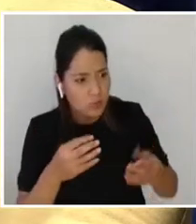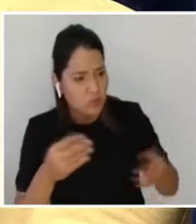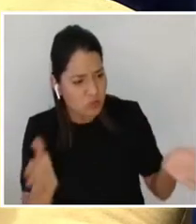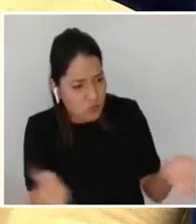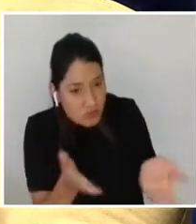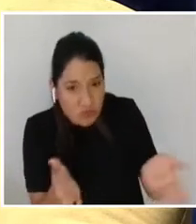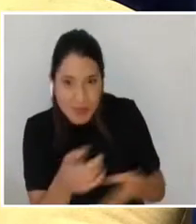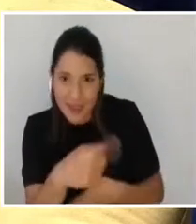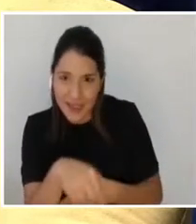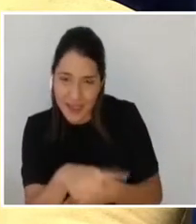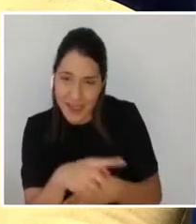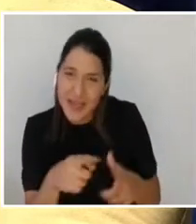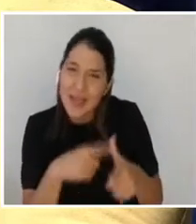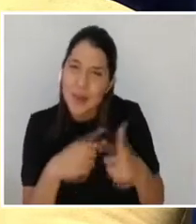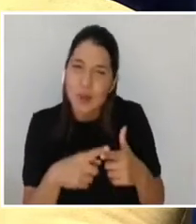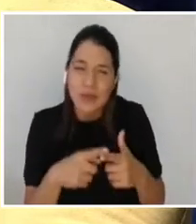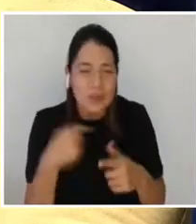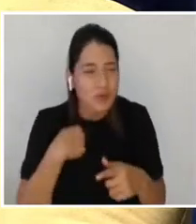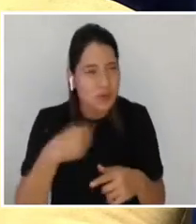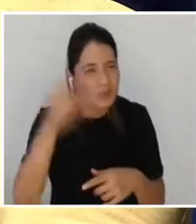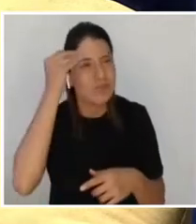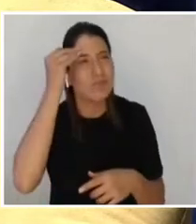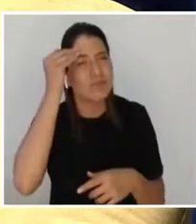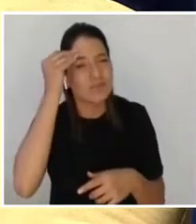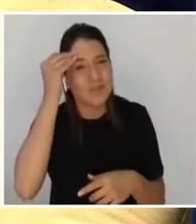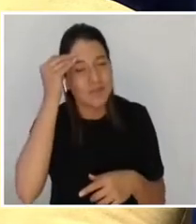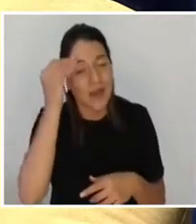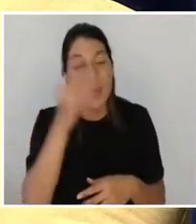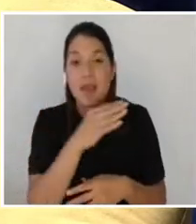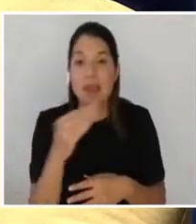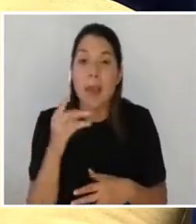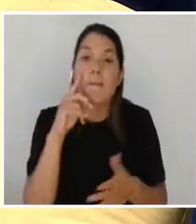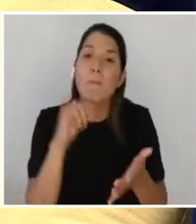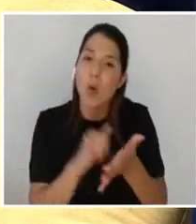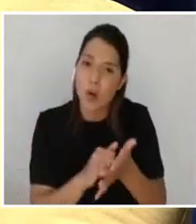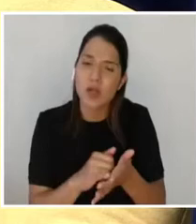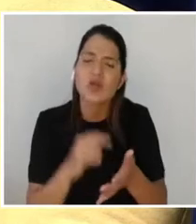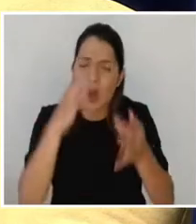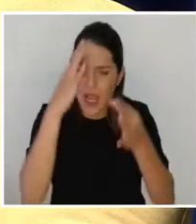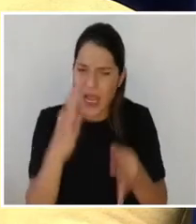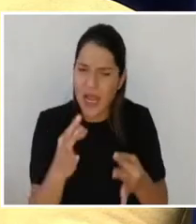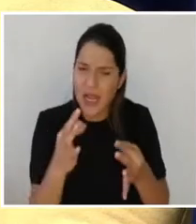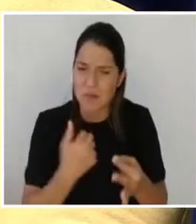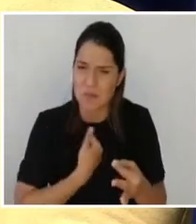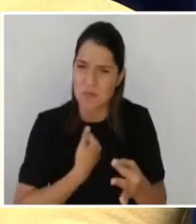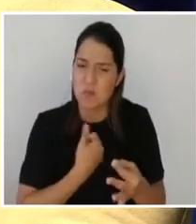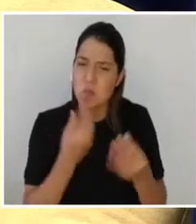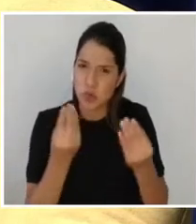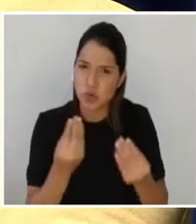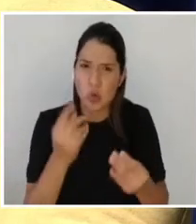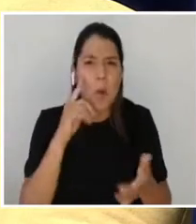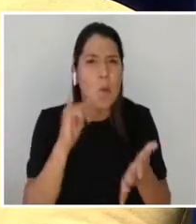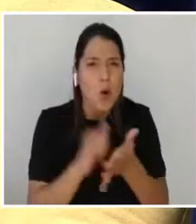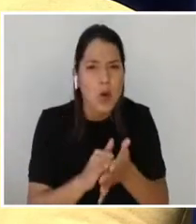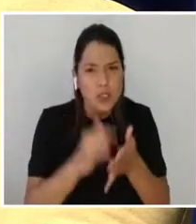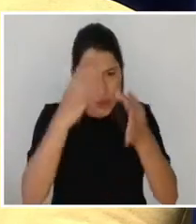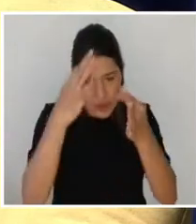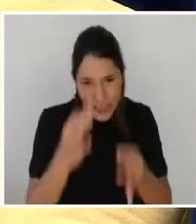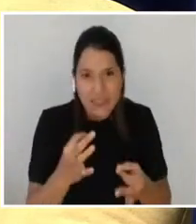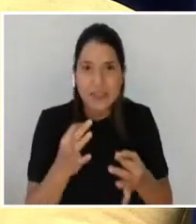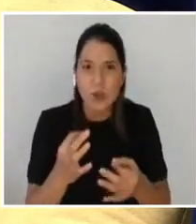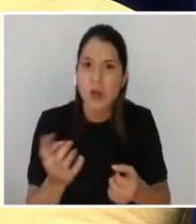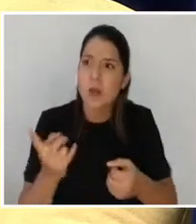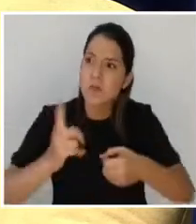palabras se quedaron mucho en mi cabeza, y por eso fue que me la creí mucho. Por eso fue que decidí inscribir todo el proceso, me